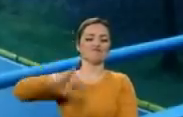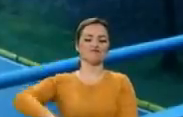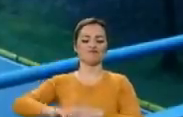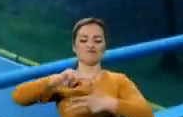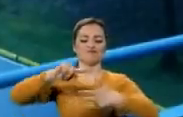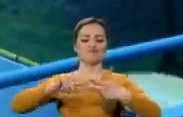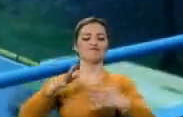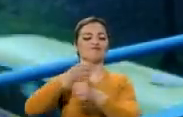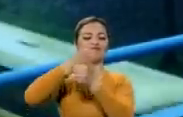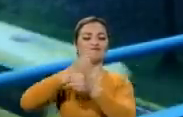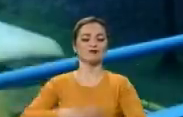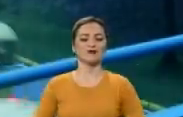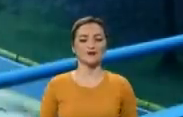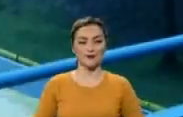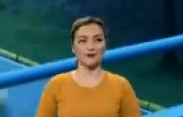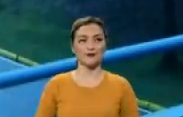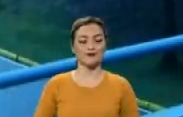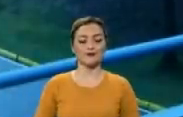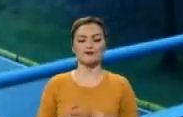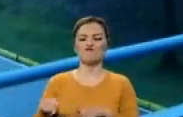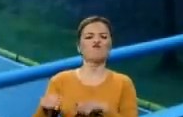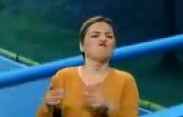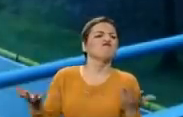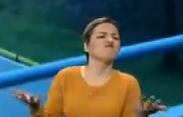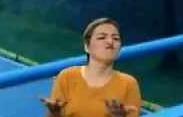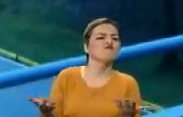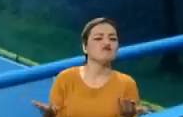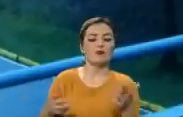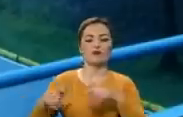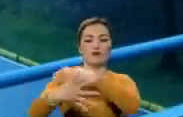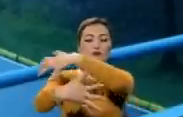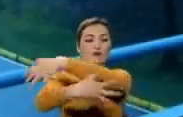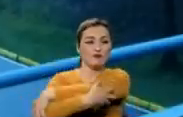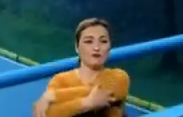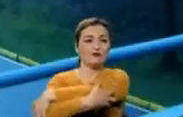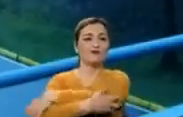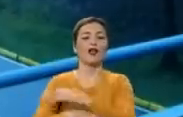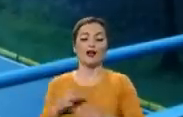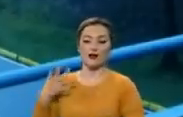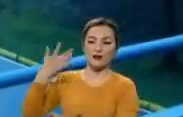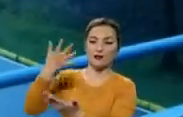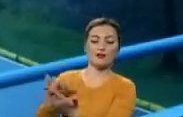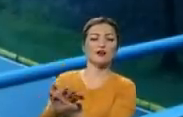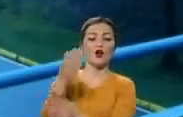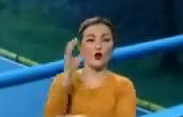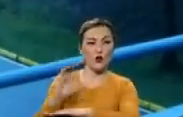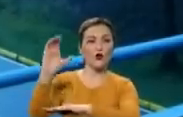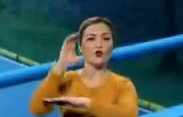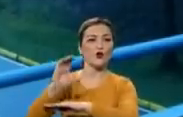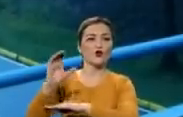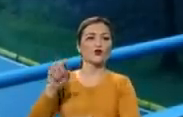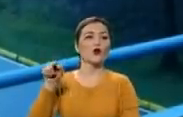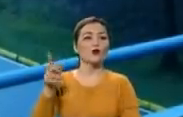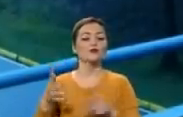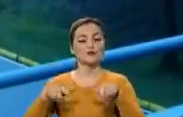de bioseguridad. Nosotros en este momento estamos en el sector del Trébol, dirigiéndonos hacia el Valle de los Chillos, hacia Conocoto, porque